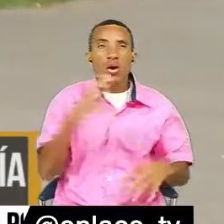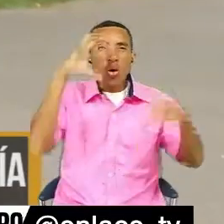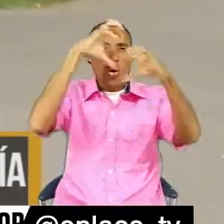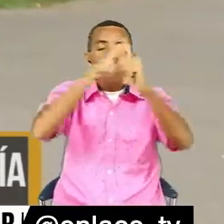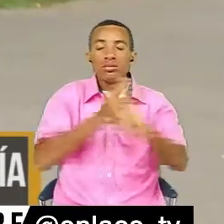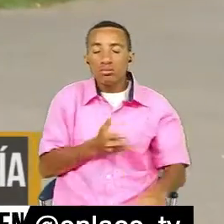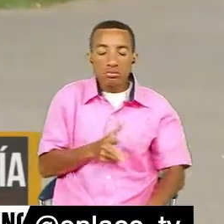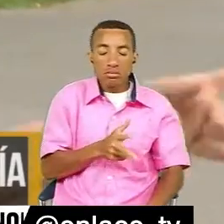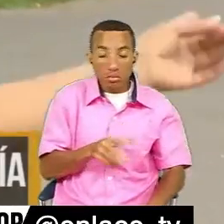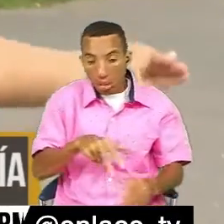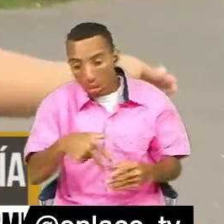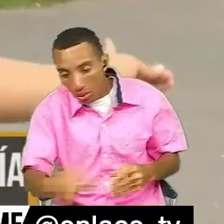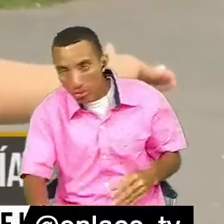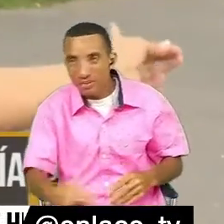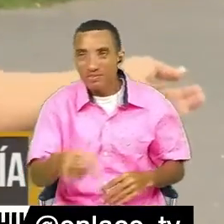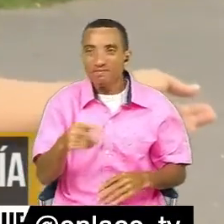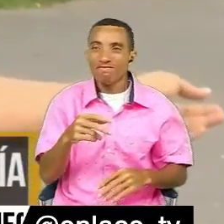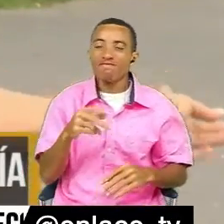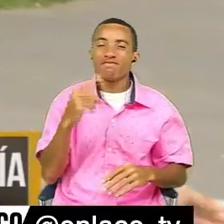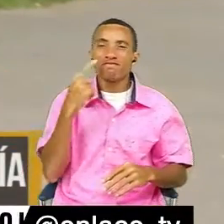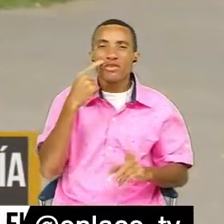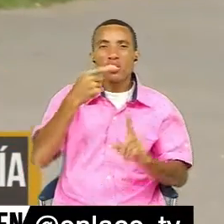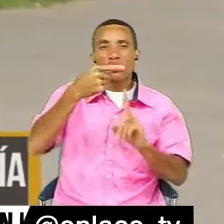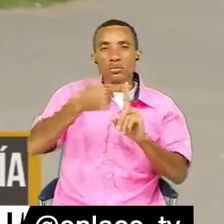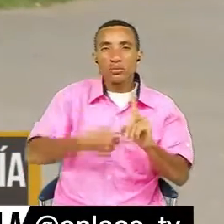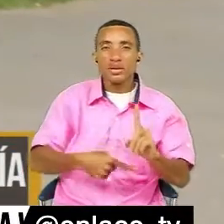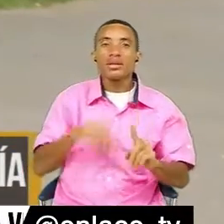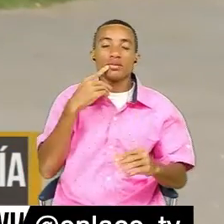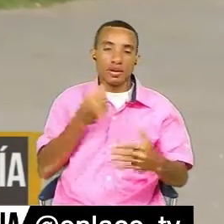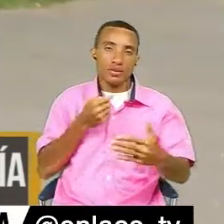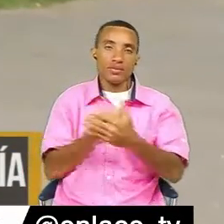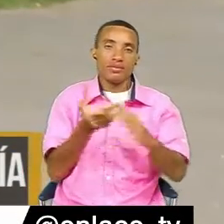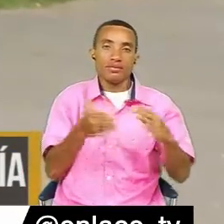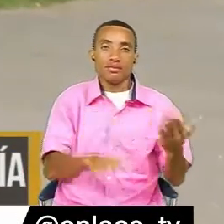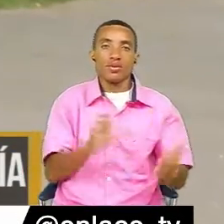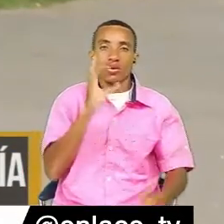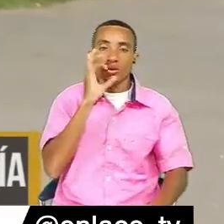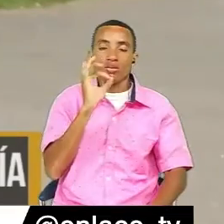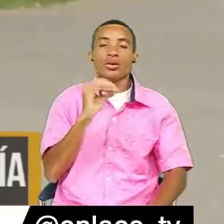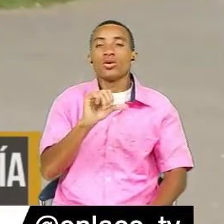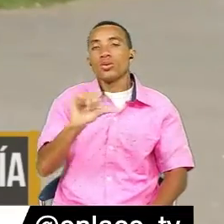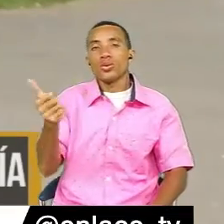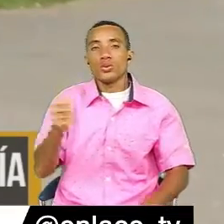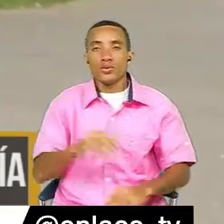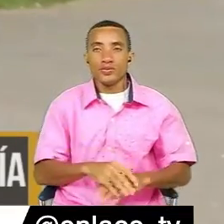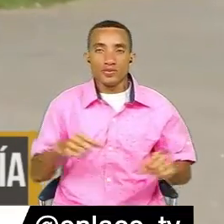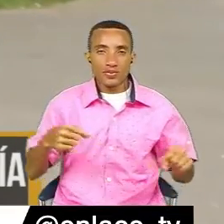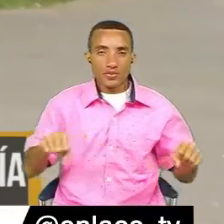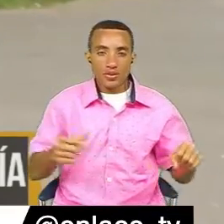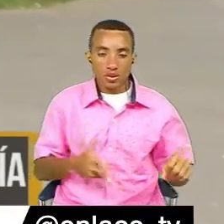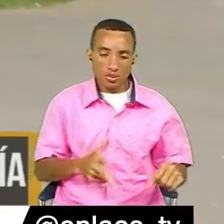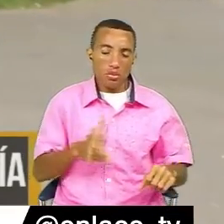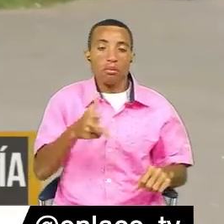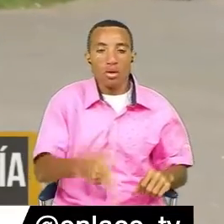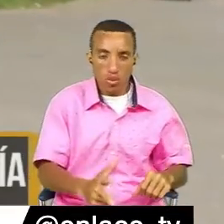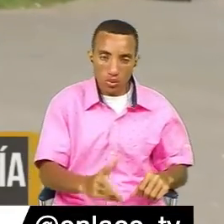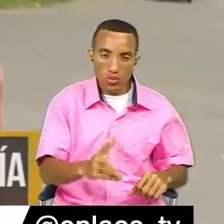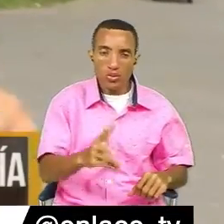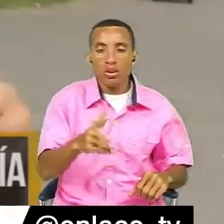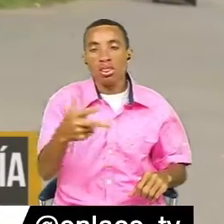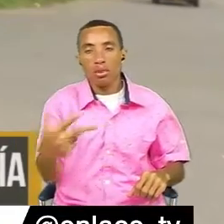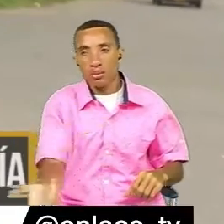y cayó. Que gracias, aquí hace como un mes también se mató un señor por cuestión de un hueco. O sea, el accidente libre en la moto y entró al hueco y se